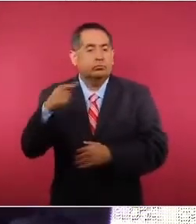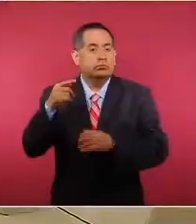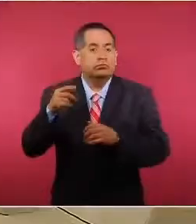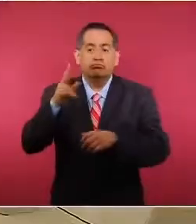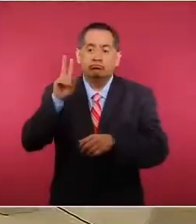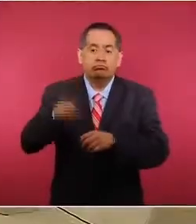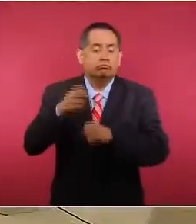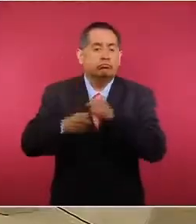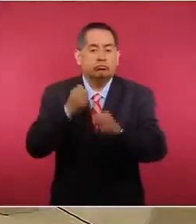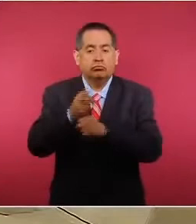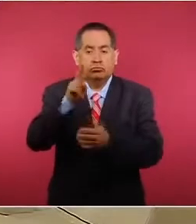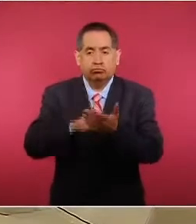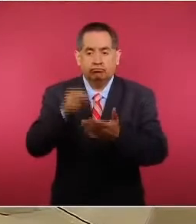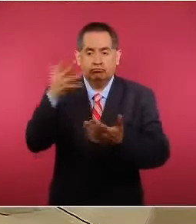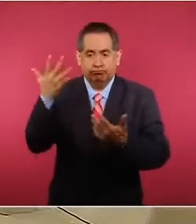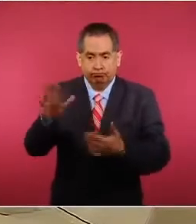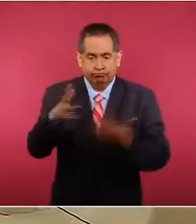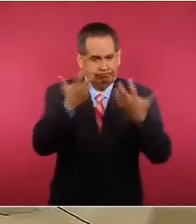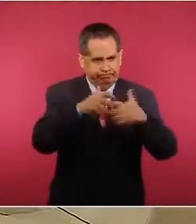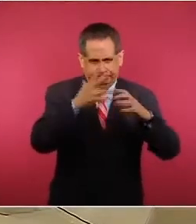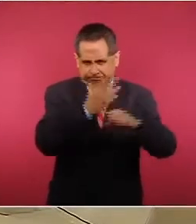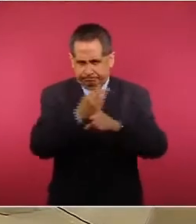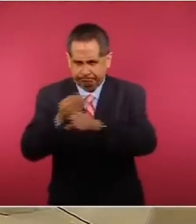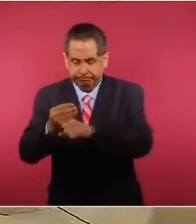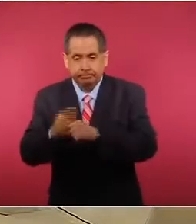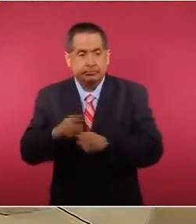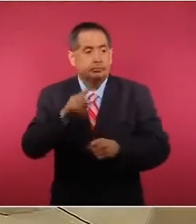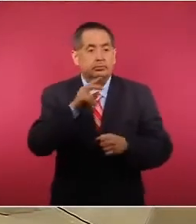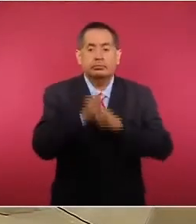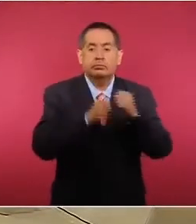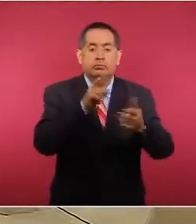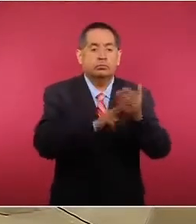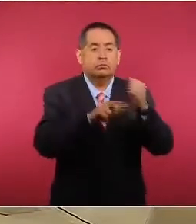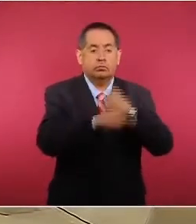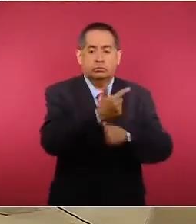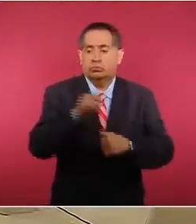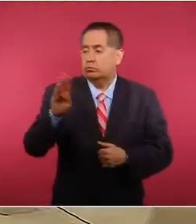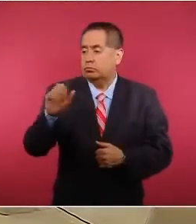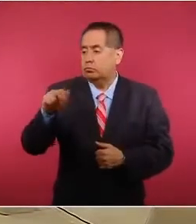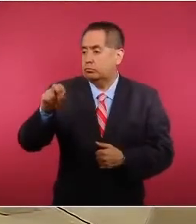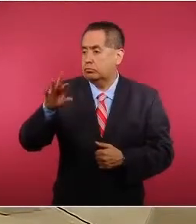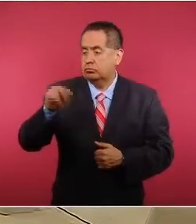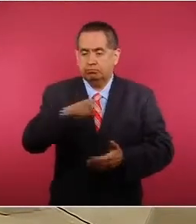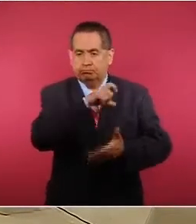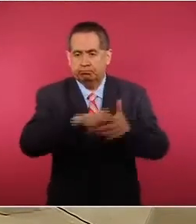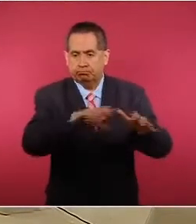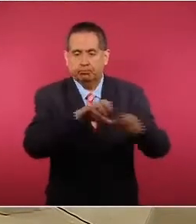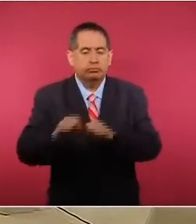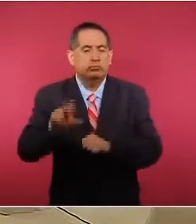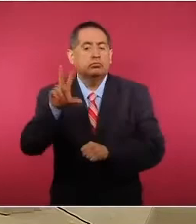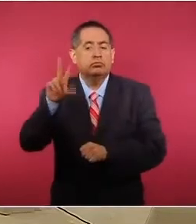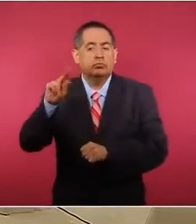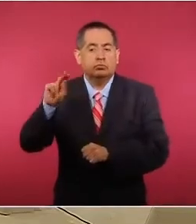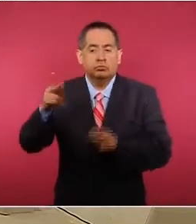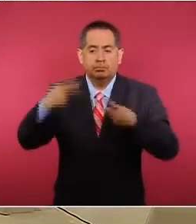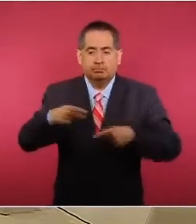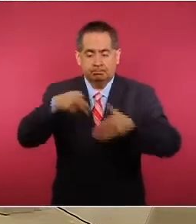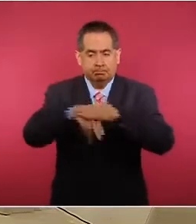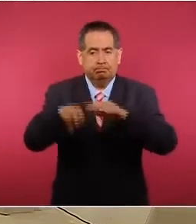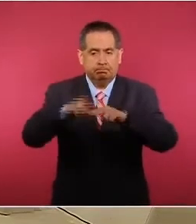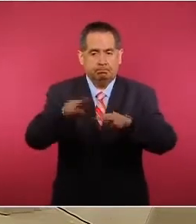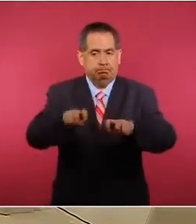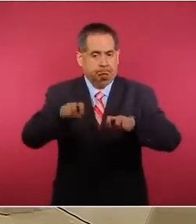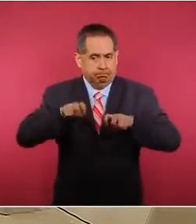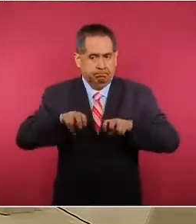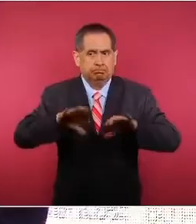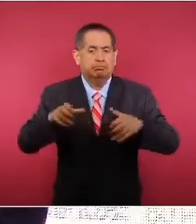2010 y fue adquirido en 2012 por Vanobras. Tiene una capacidad de 80 pasajeros más tripulación y cuenta